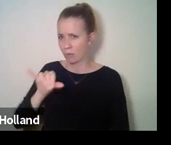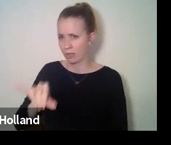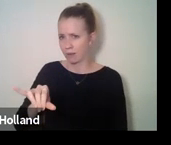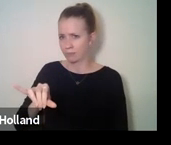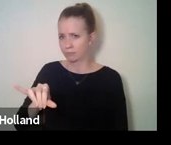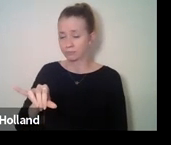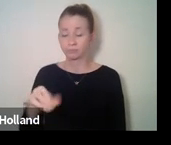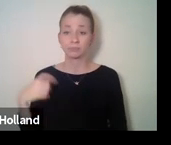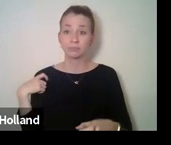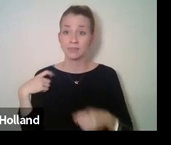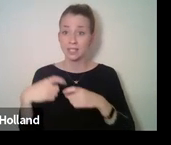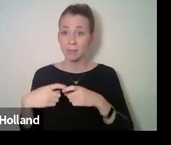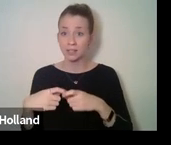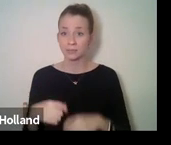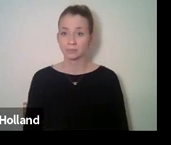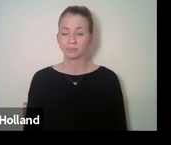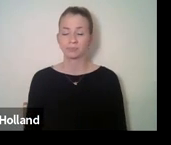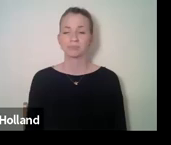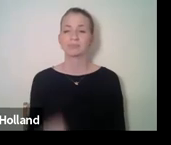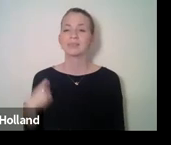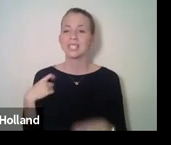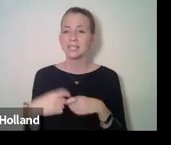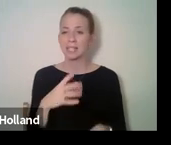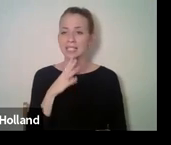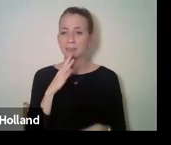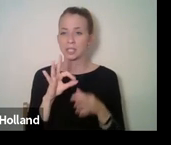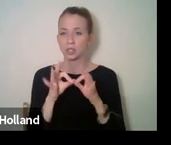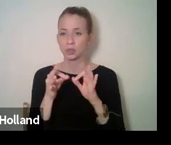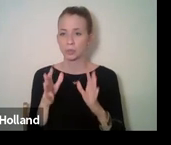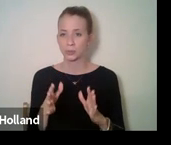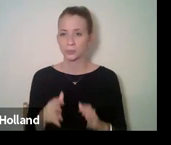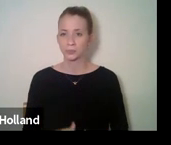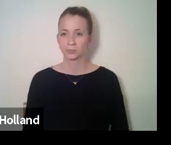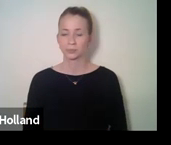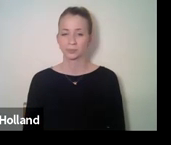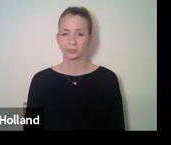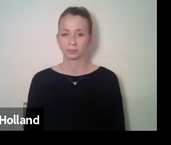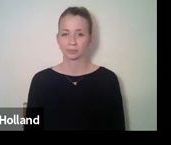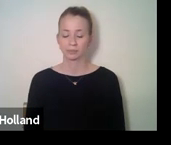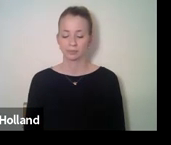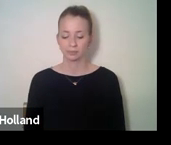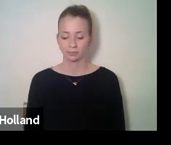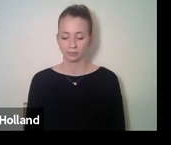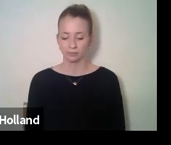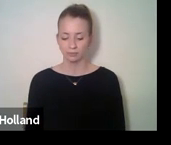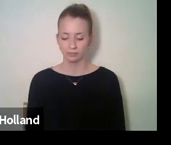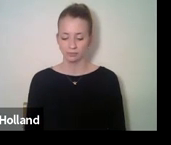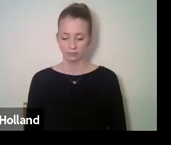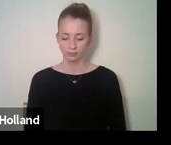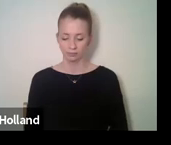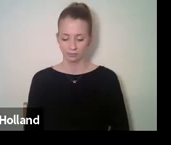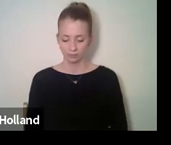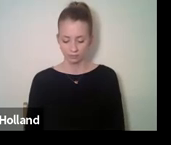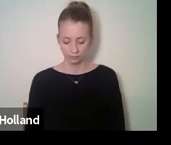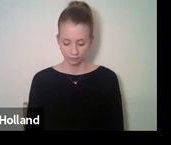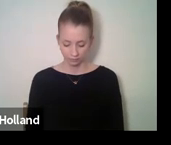En español. Esta noche vamos a estar hablando sobre qué es la agrupación de opciones comunitaria o el CCA en